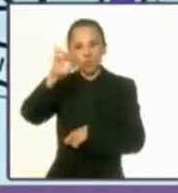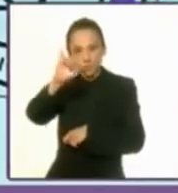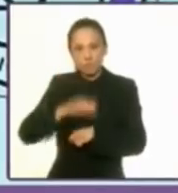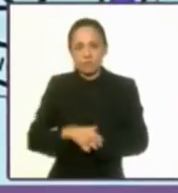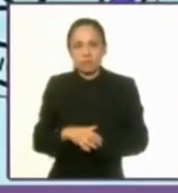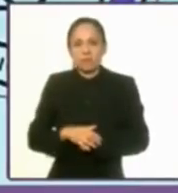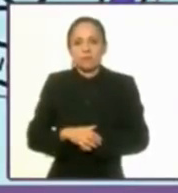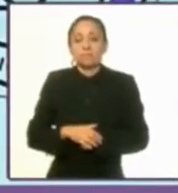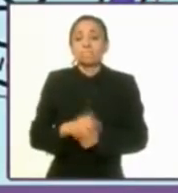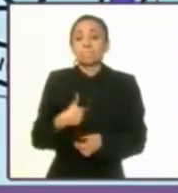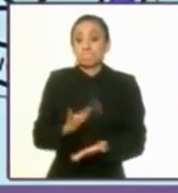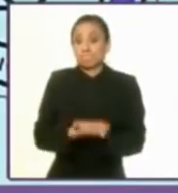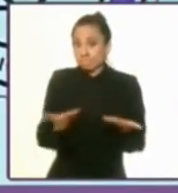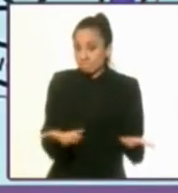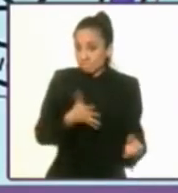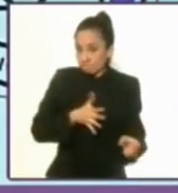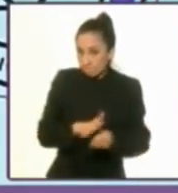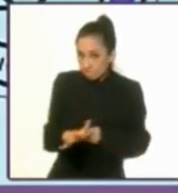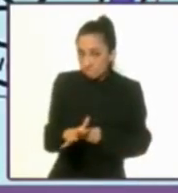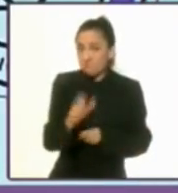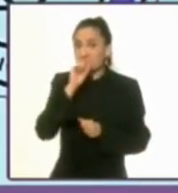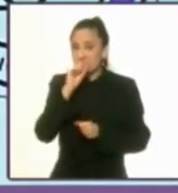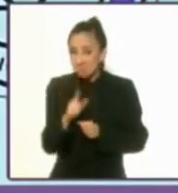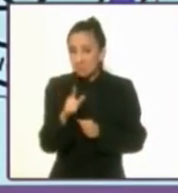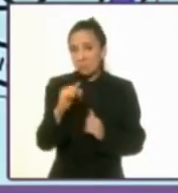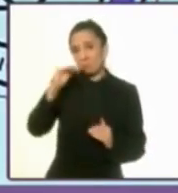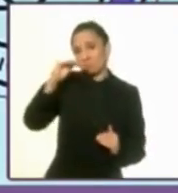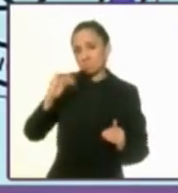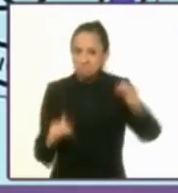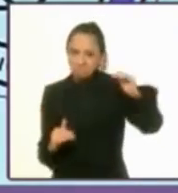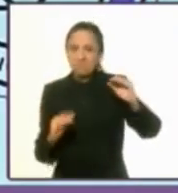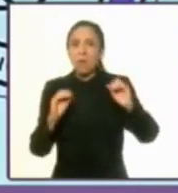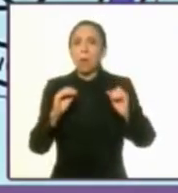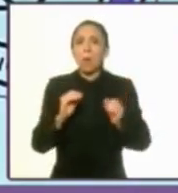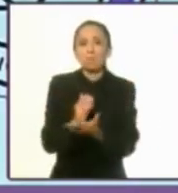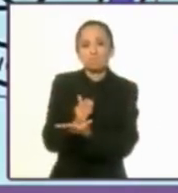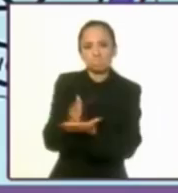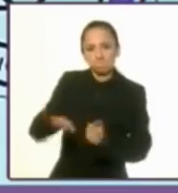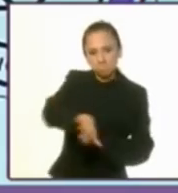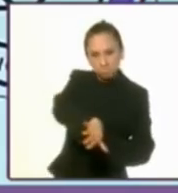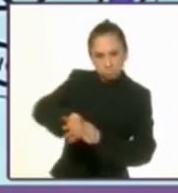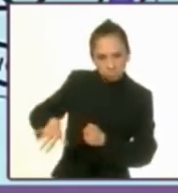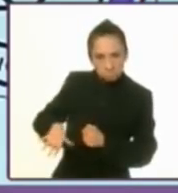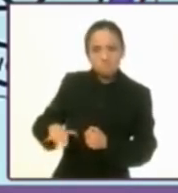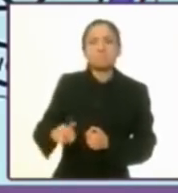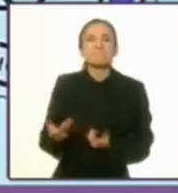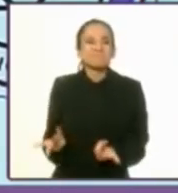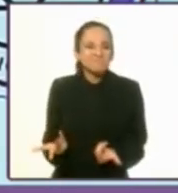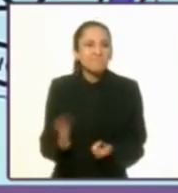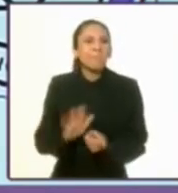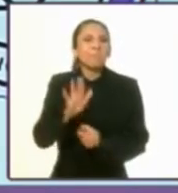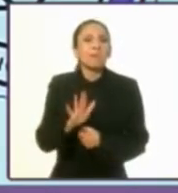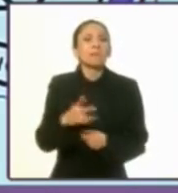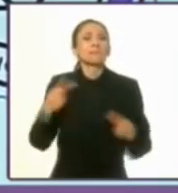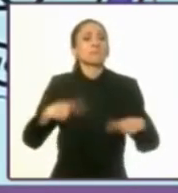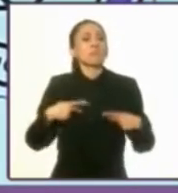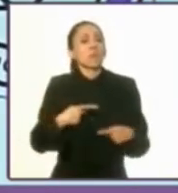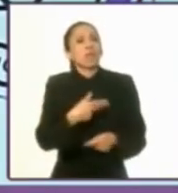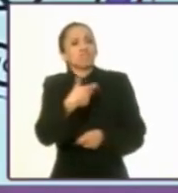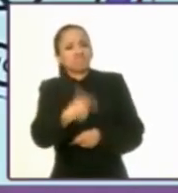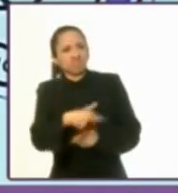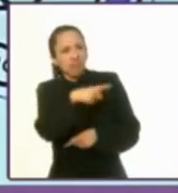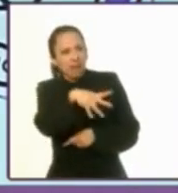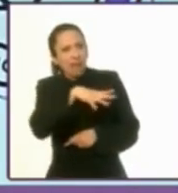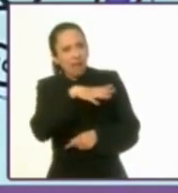este abismo entre la desigualdad y la marginación y los que entre los que todo lo tiene no tienen